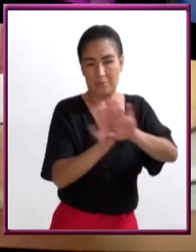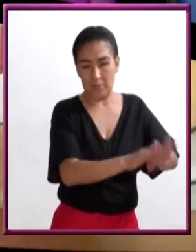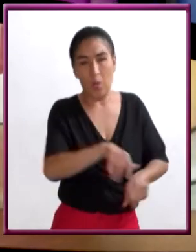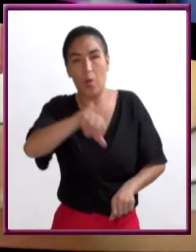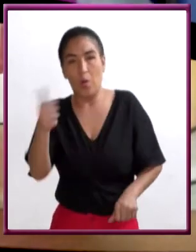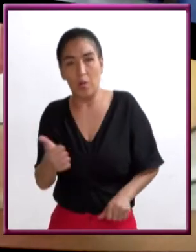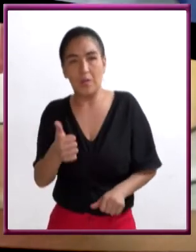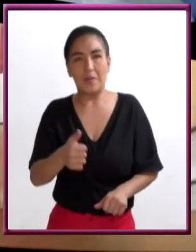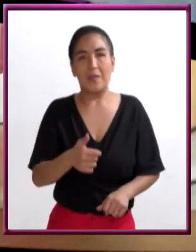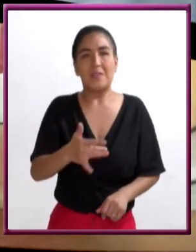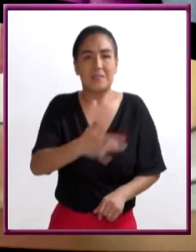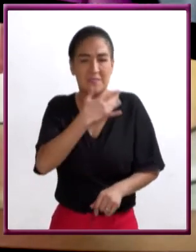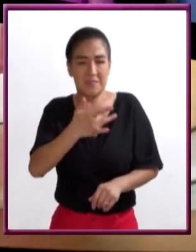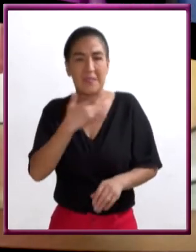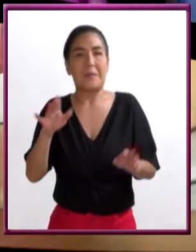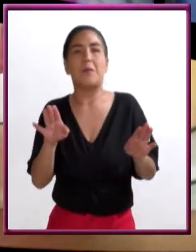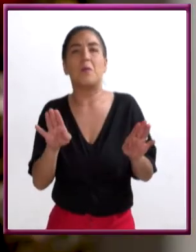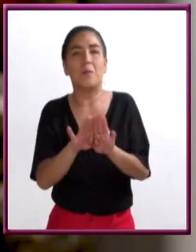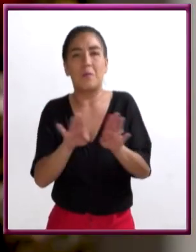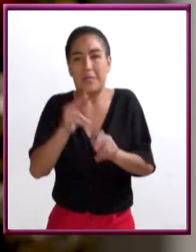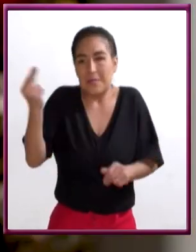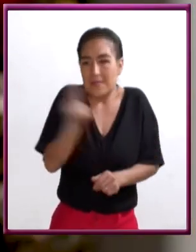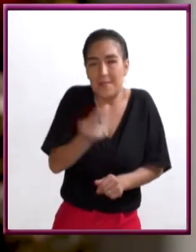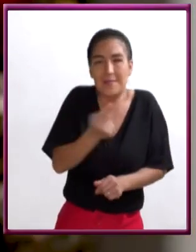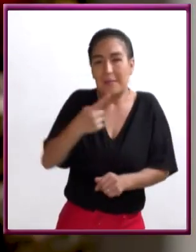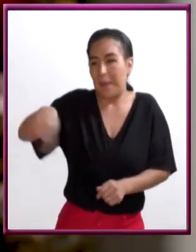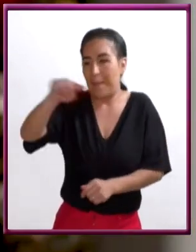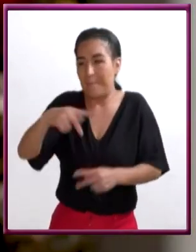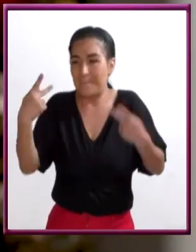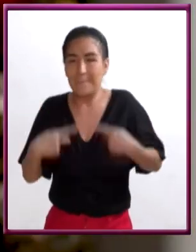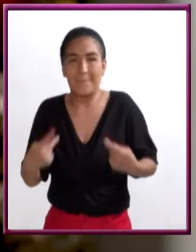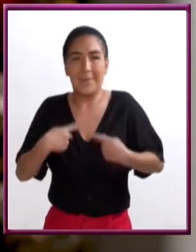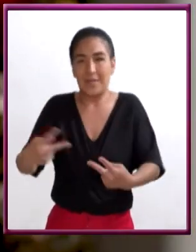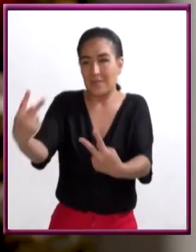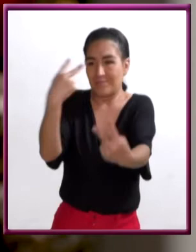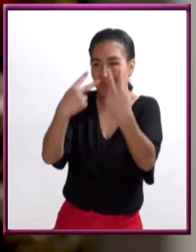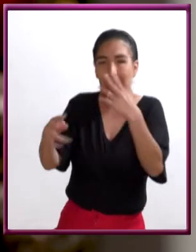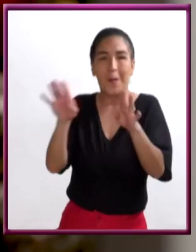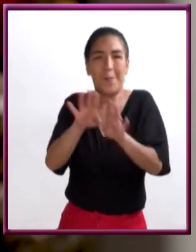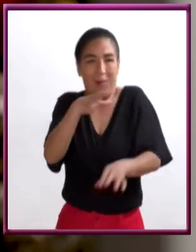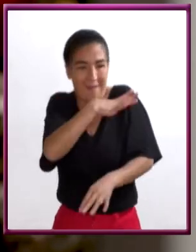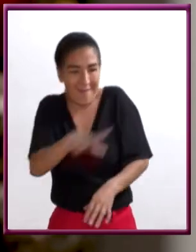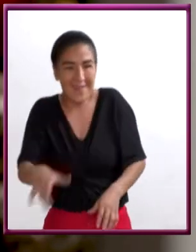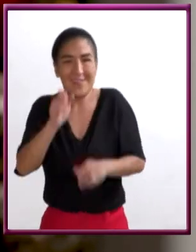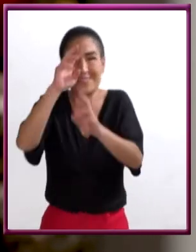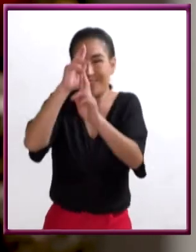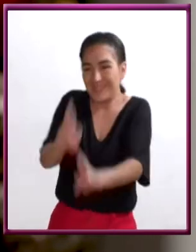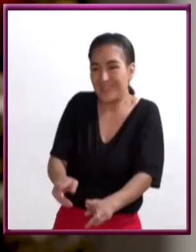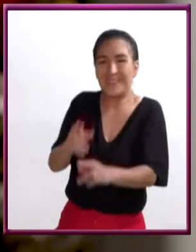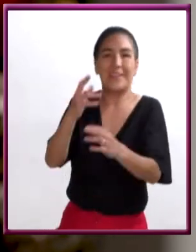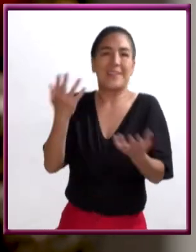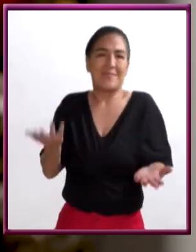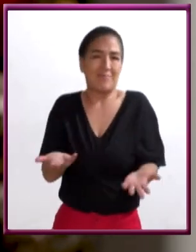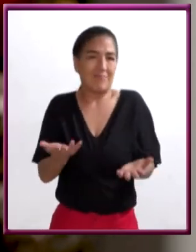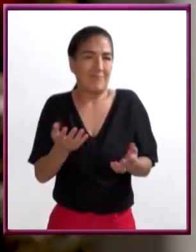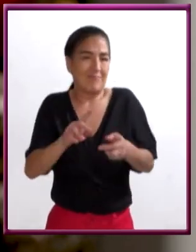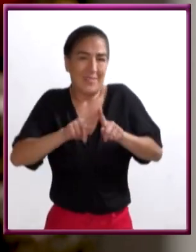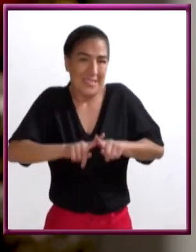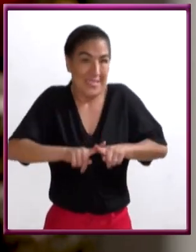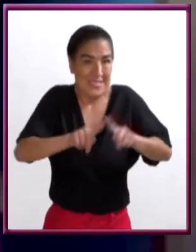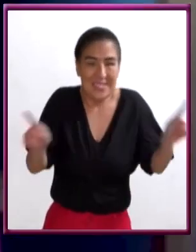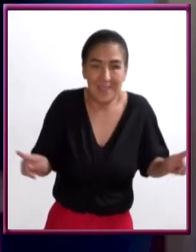otra cosa es sobrevaluarse, tener una necesidad constante de admiración y adulación,